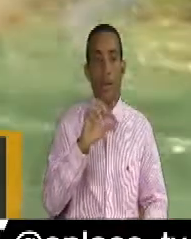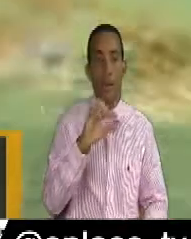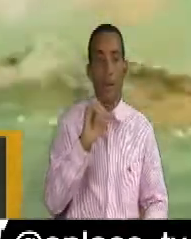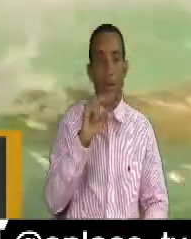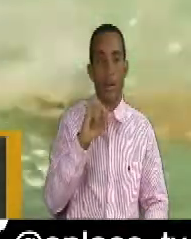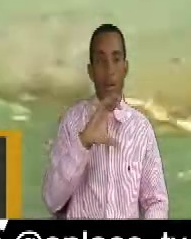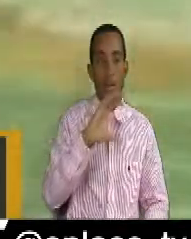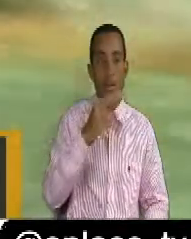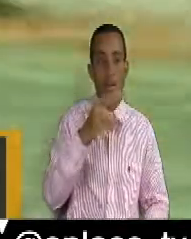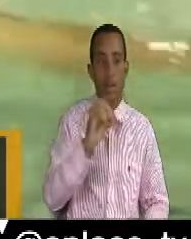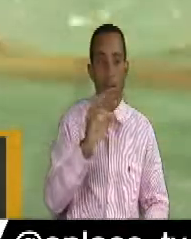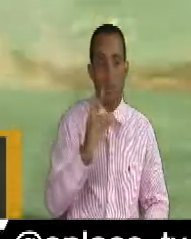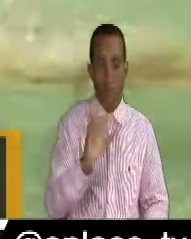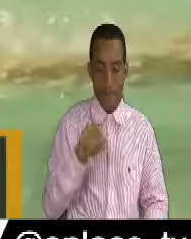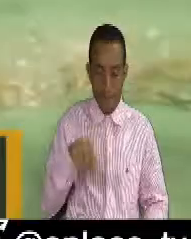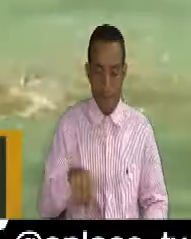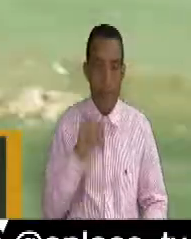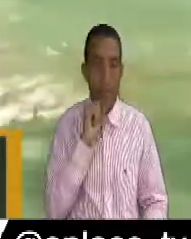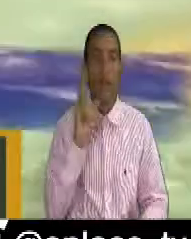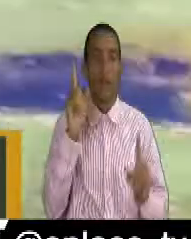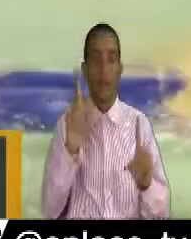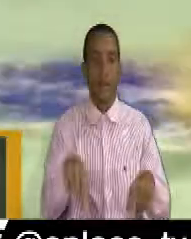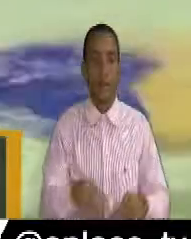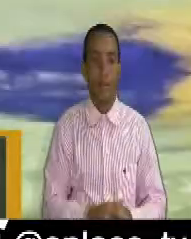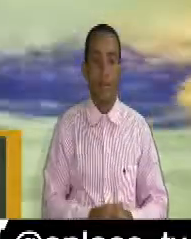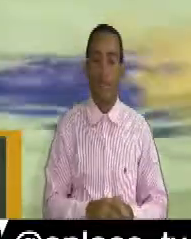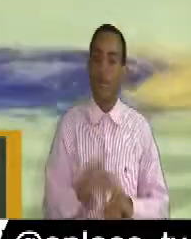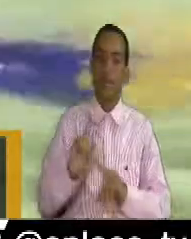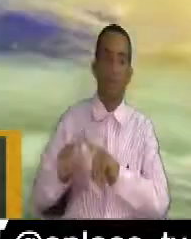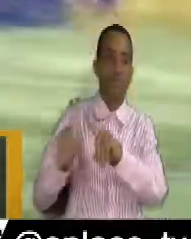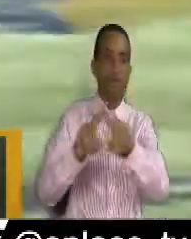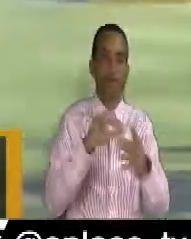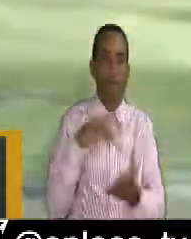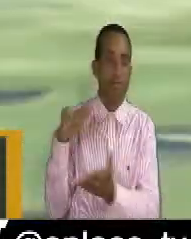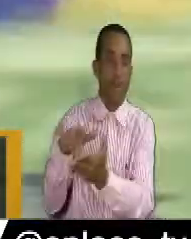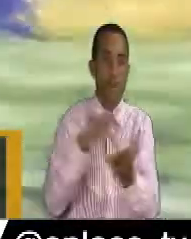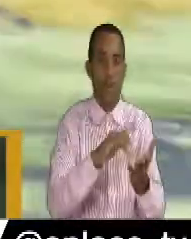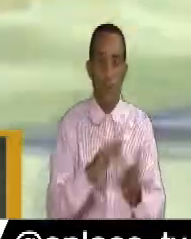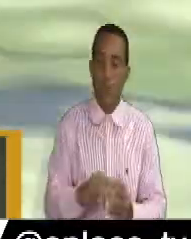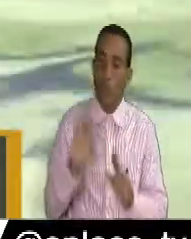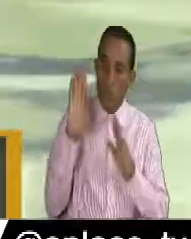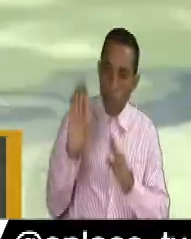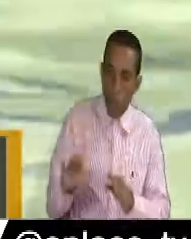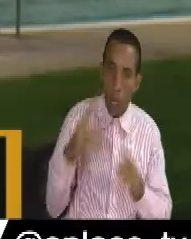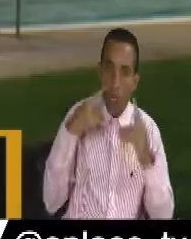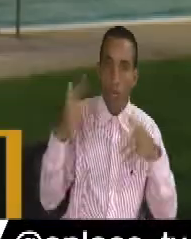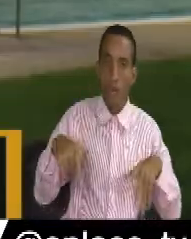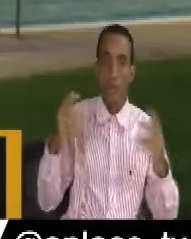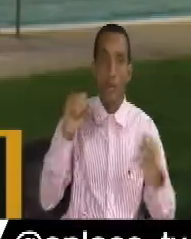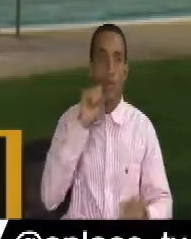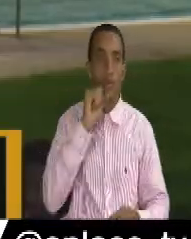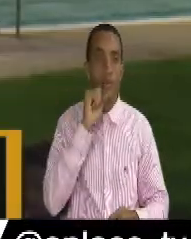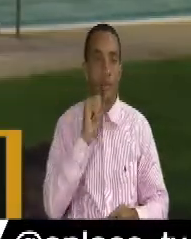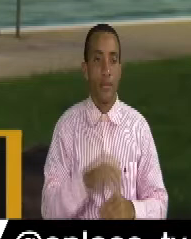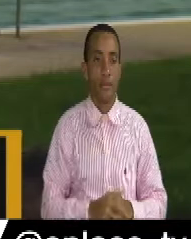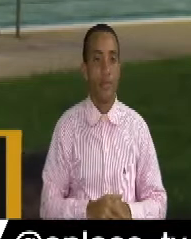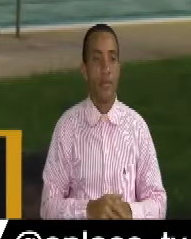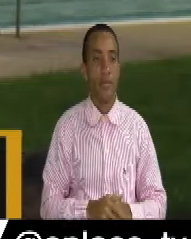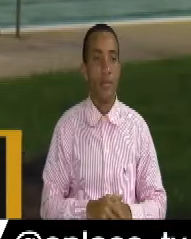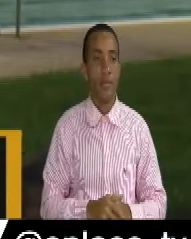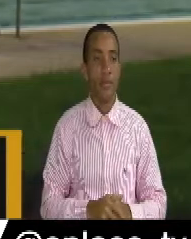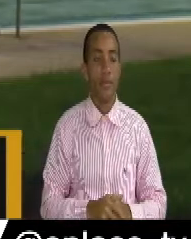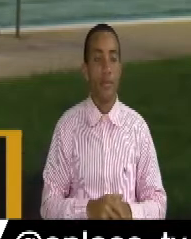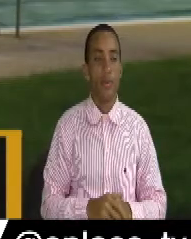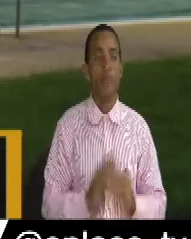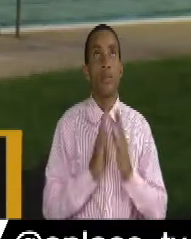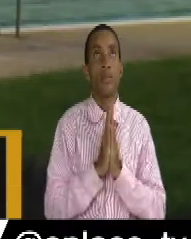natación. El club Aquaquín ha participado de diferentes torneos departamentales, dejando en alto el nombre de Barrancabermeja. Estamos preparando, viene, Dios mediante,